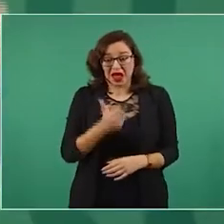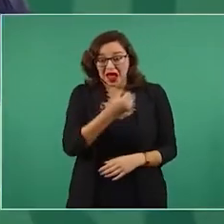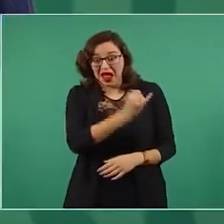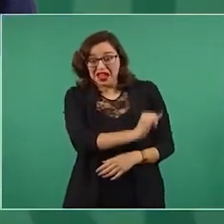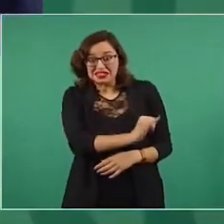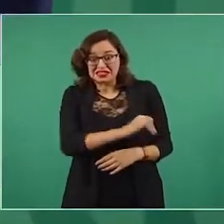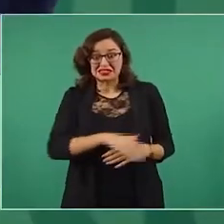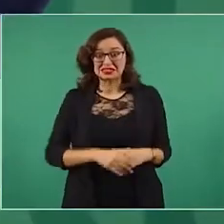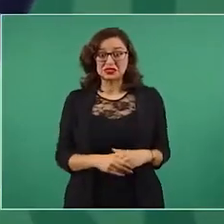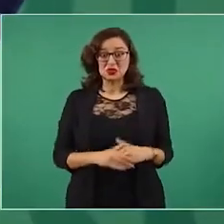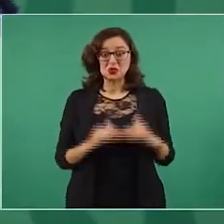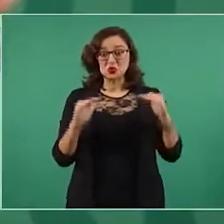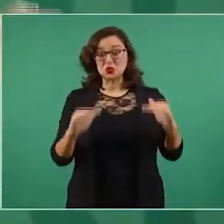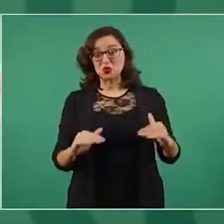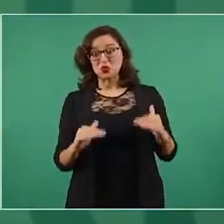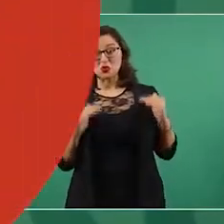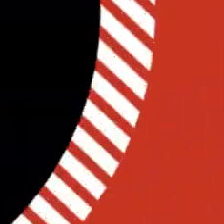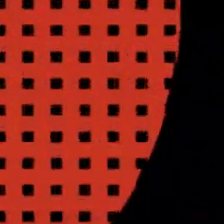y es así eminencia,